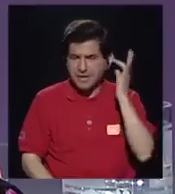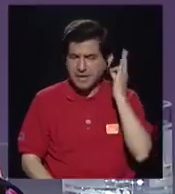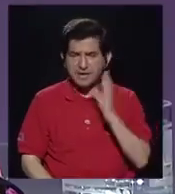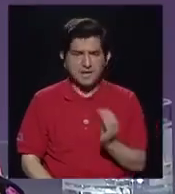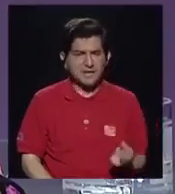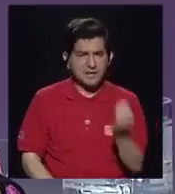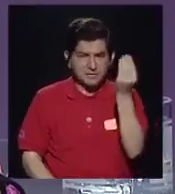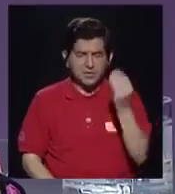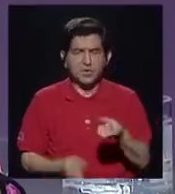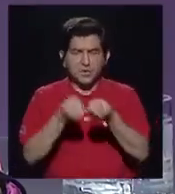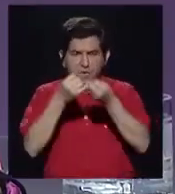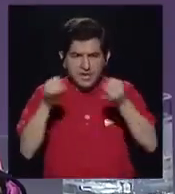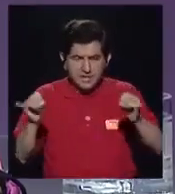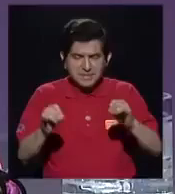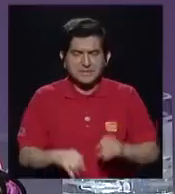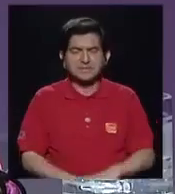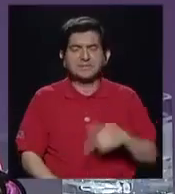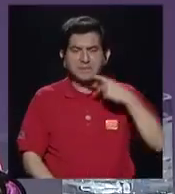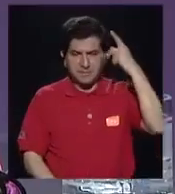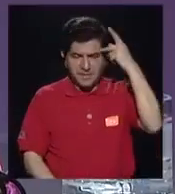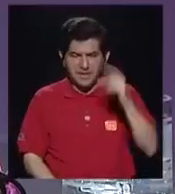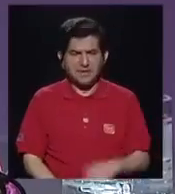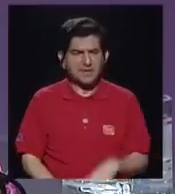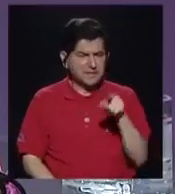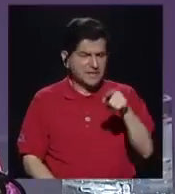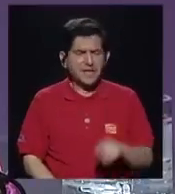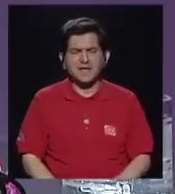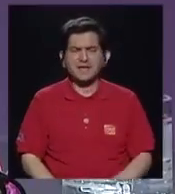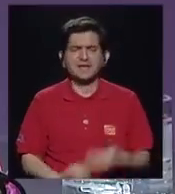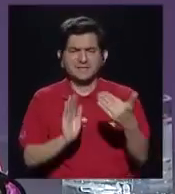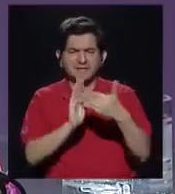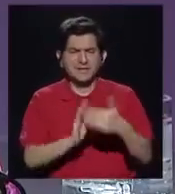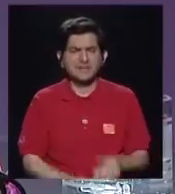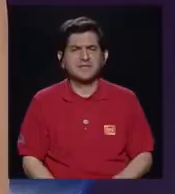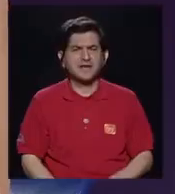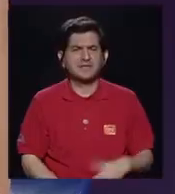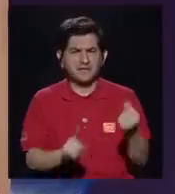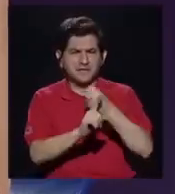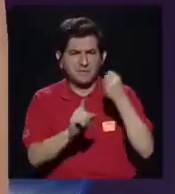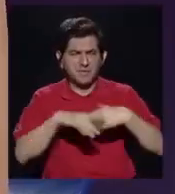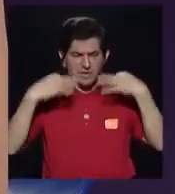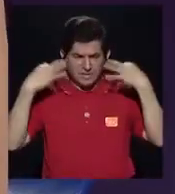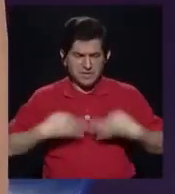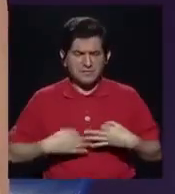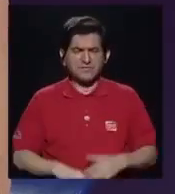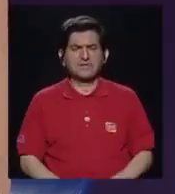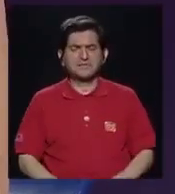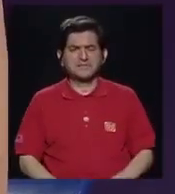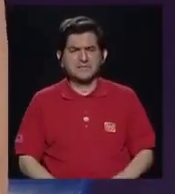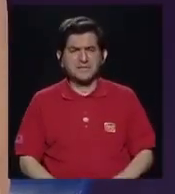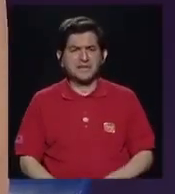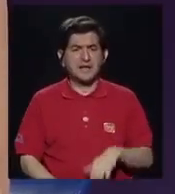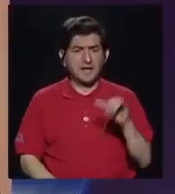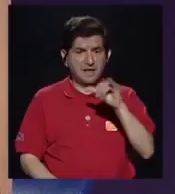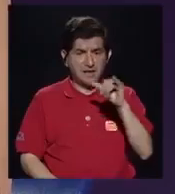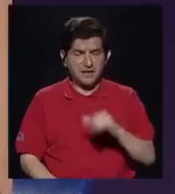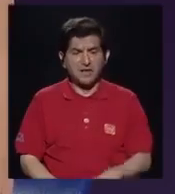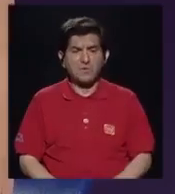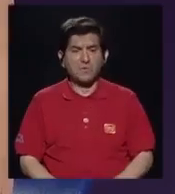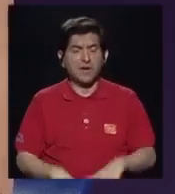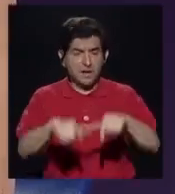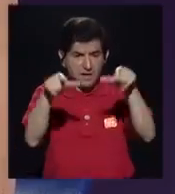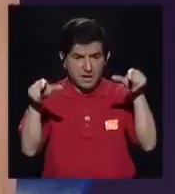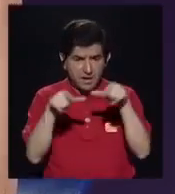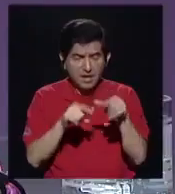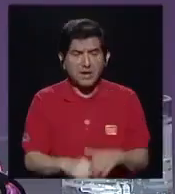Cómo ves vos verdad este niñas que hayan sufrido violencia física sexual maltrato en las familias pero también en el mismo